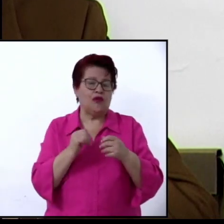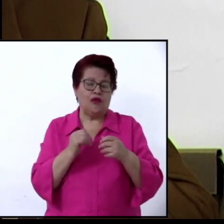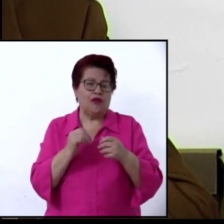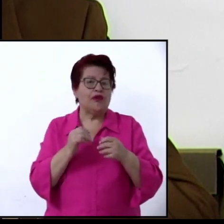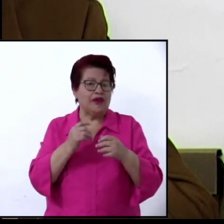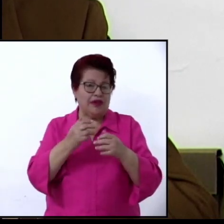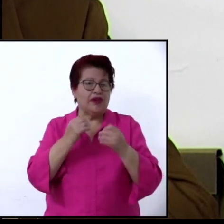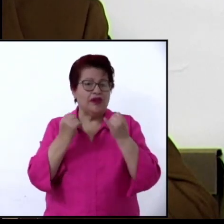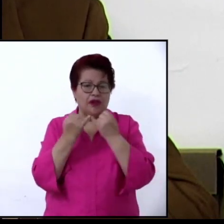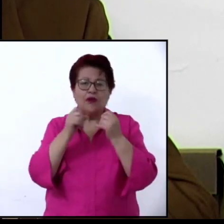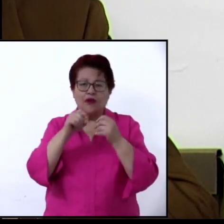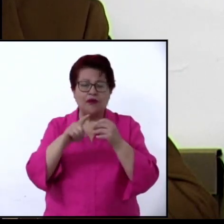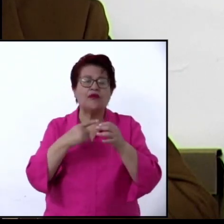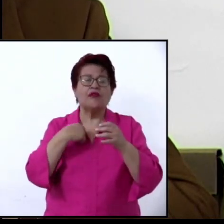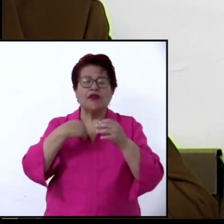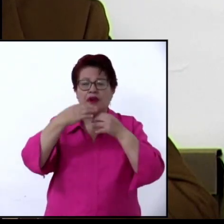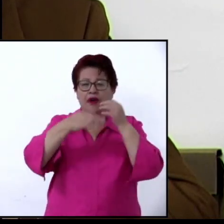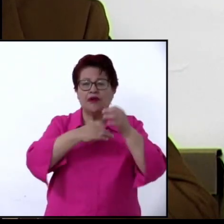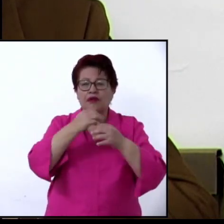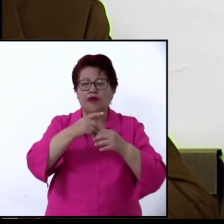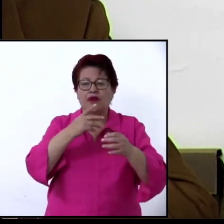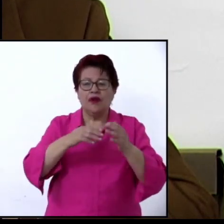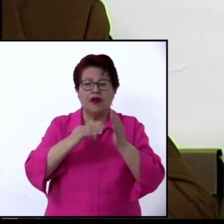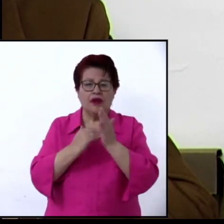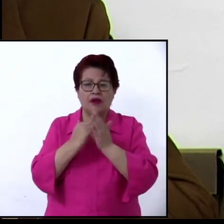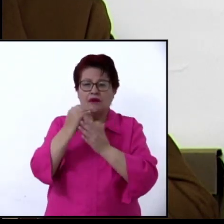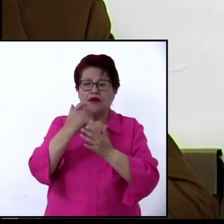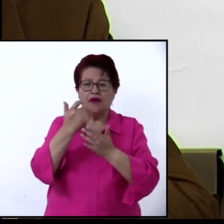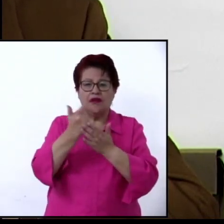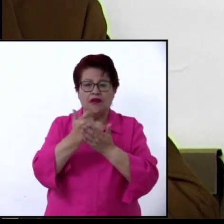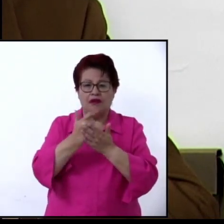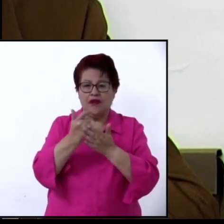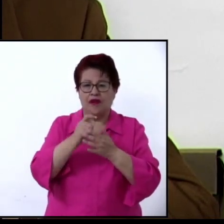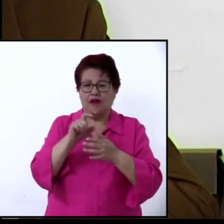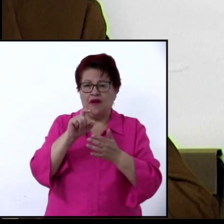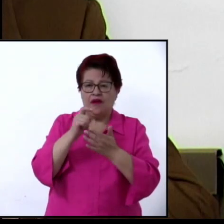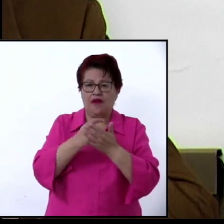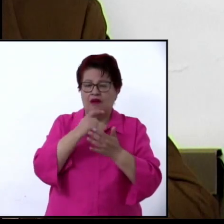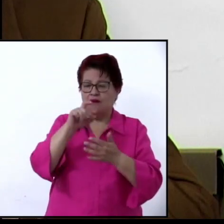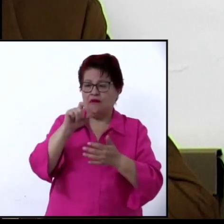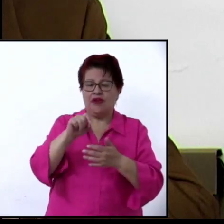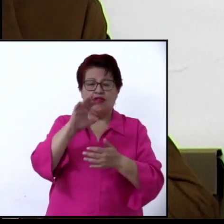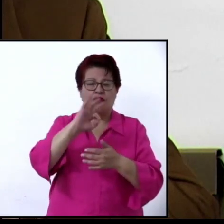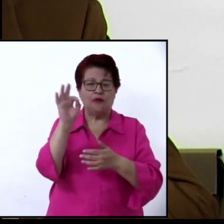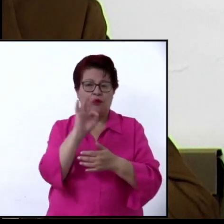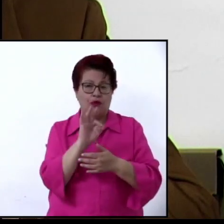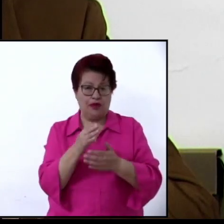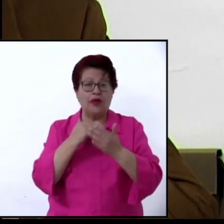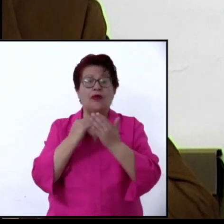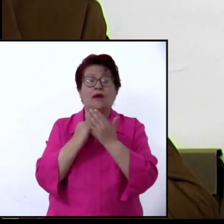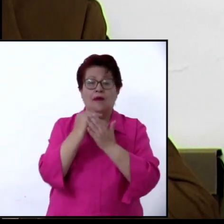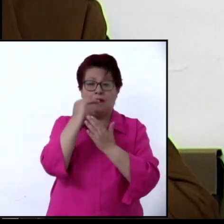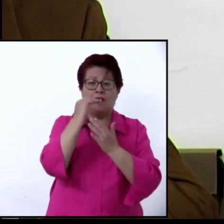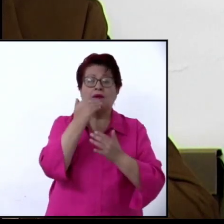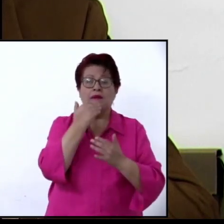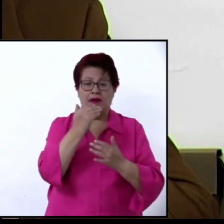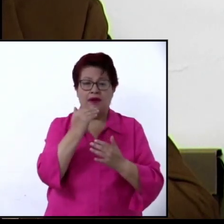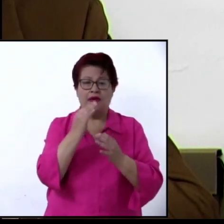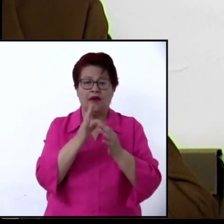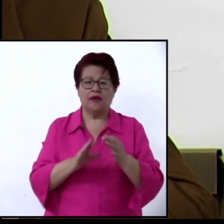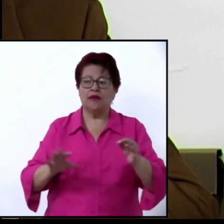excepción. Se anunció el incremento al salario mínimo de 20%. Es importante